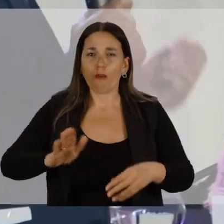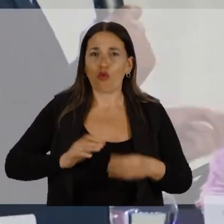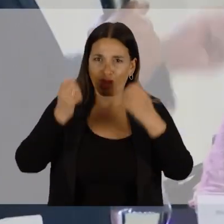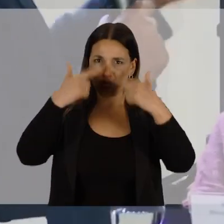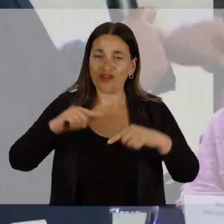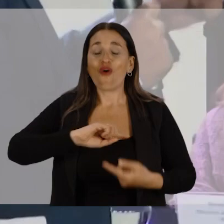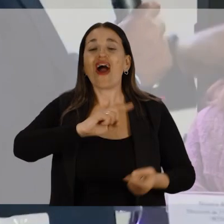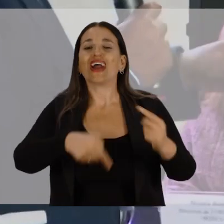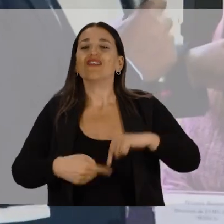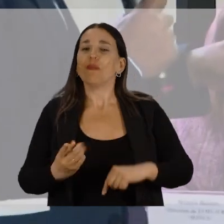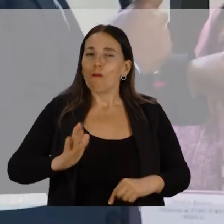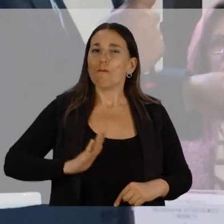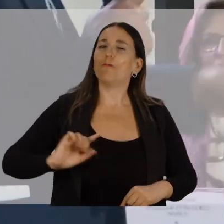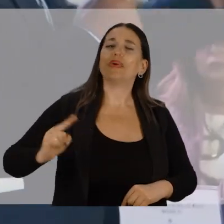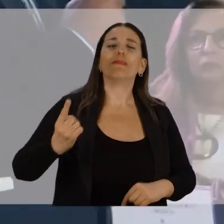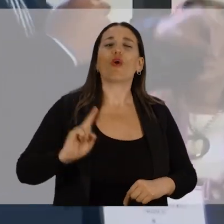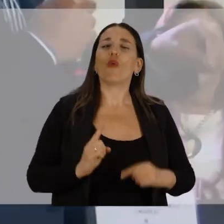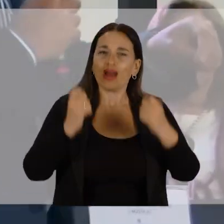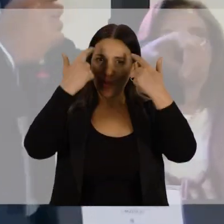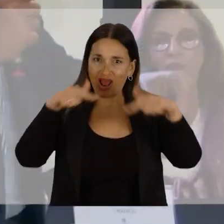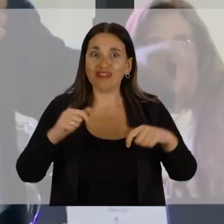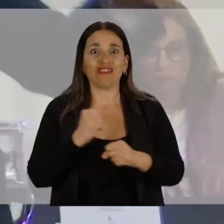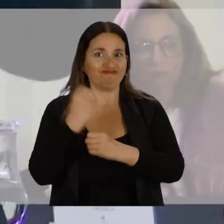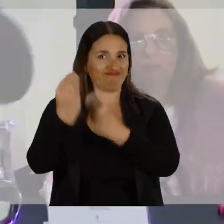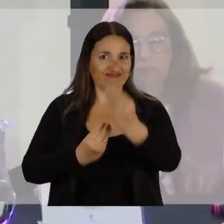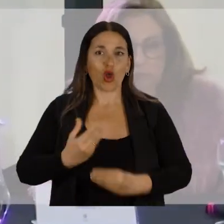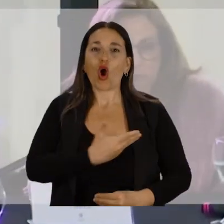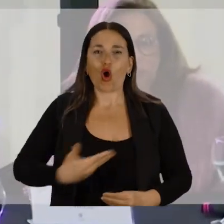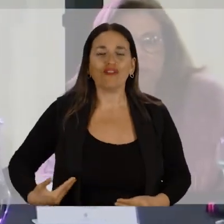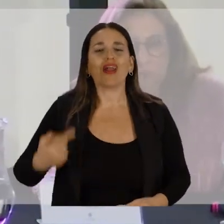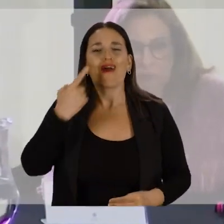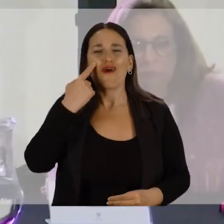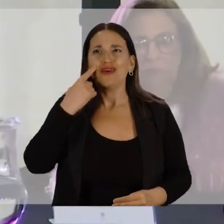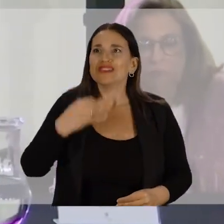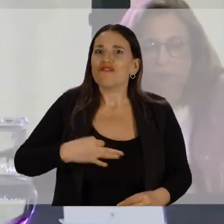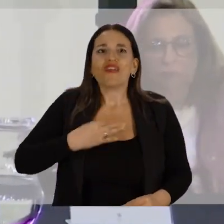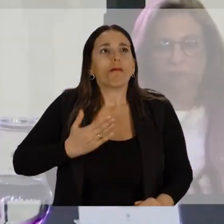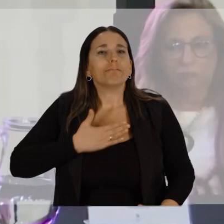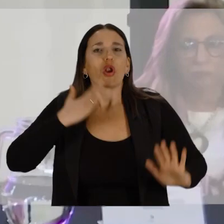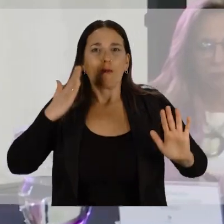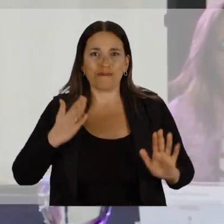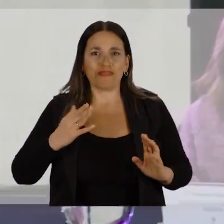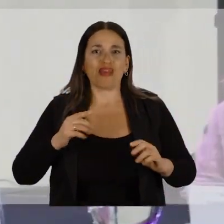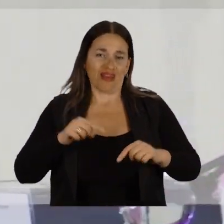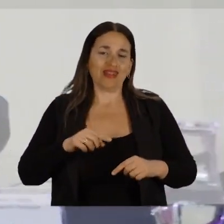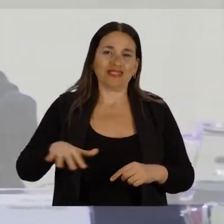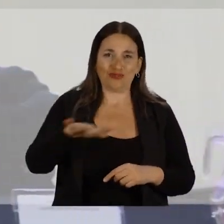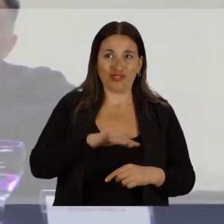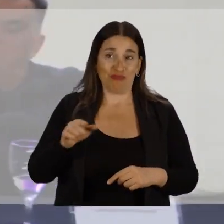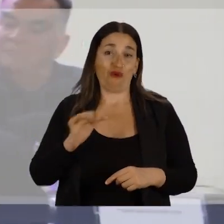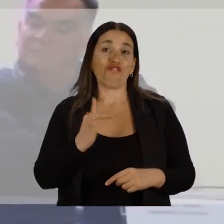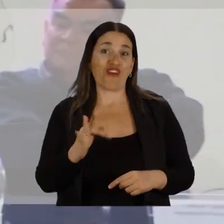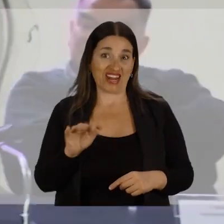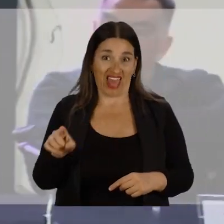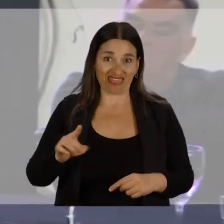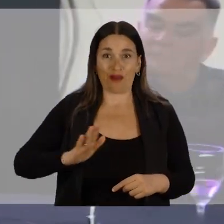a la mujer rural, son mujeres rurales que son autoridades de gobierno y que conocen y viven y por eso sienten en carne propia, el